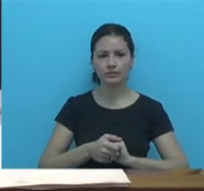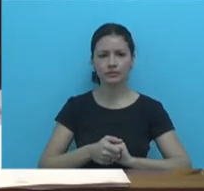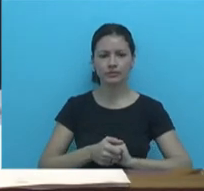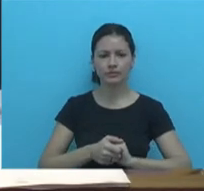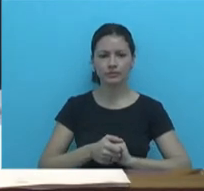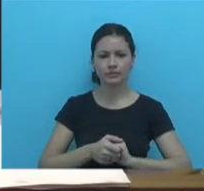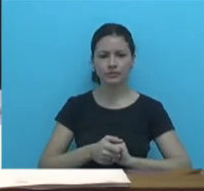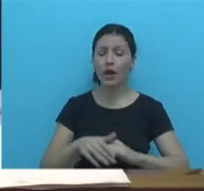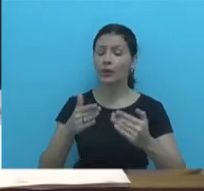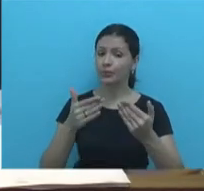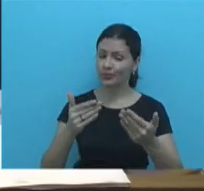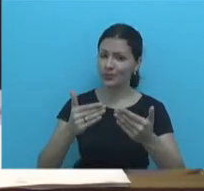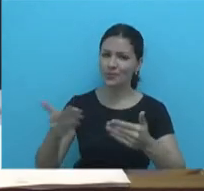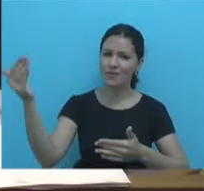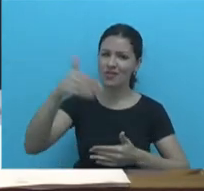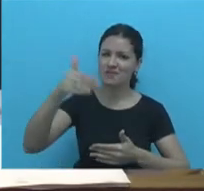esta posibilidad de venir acá.